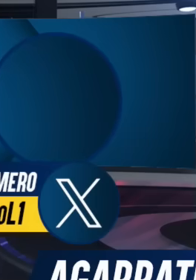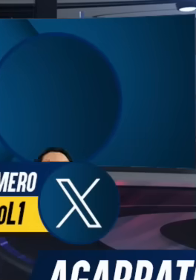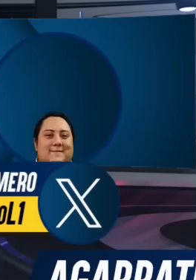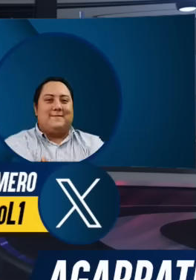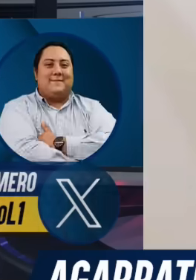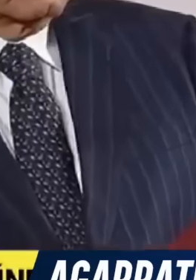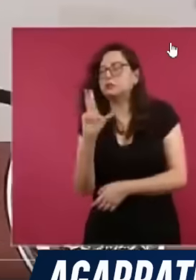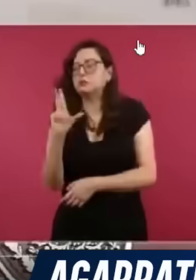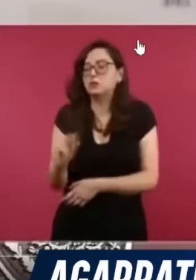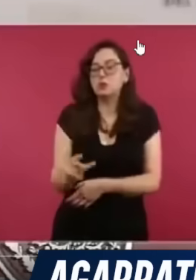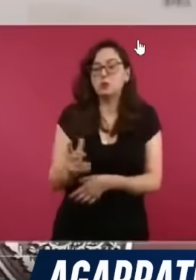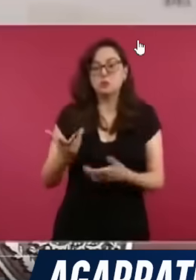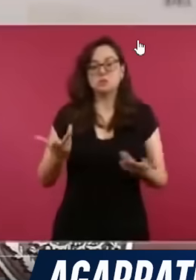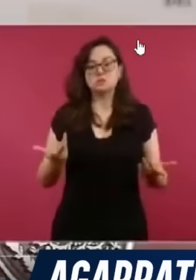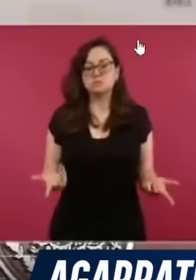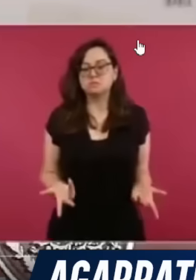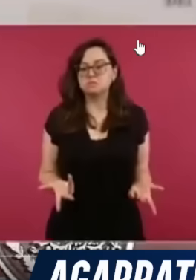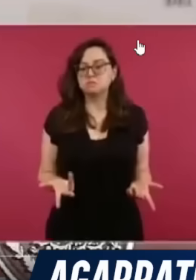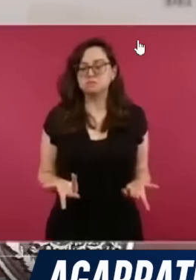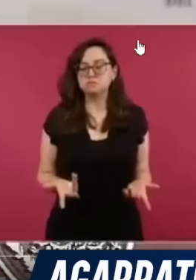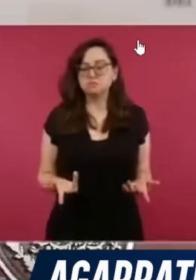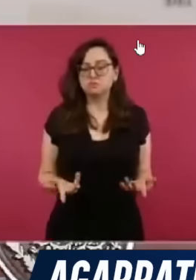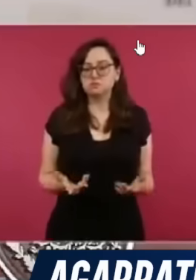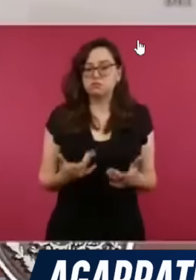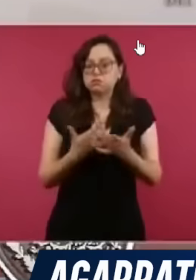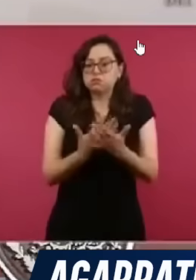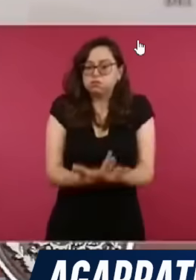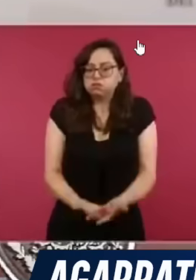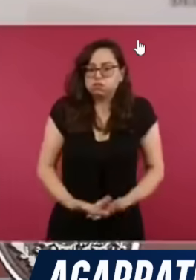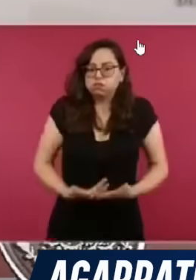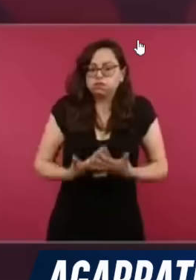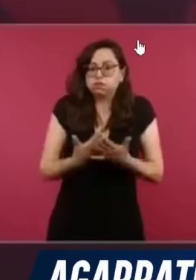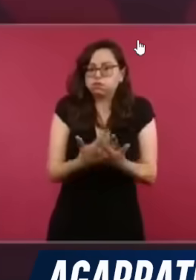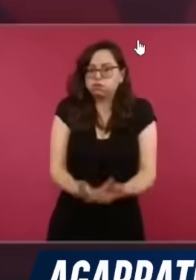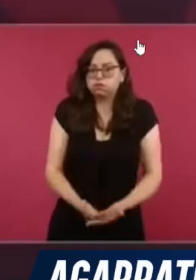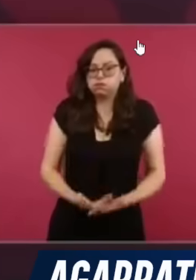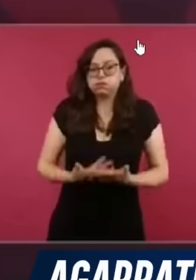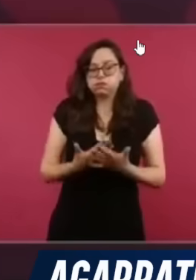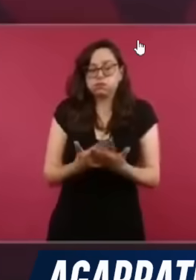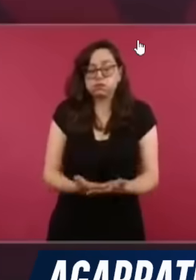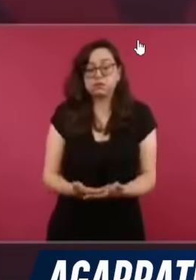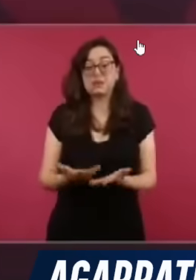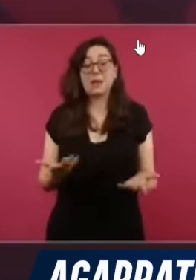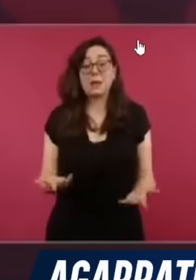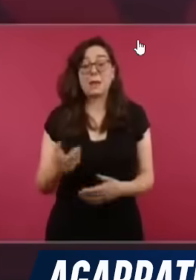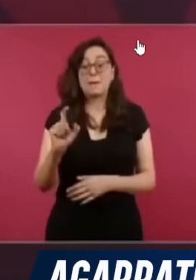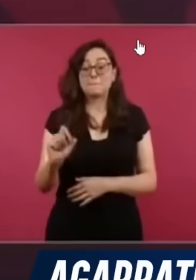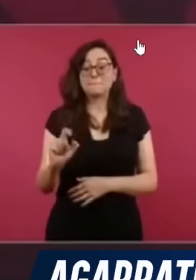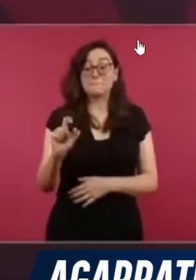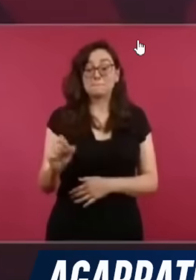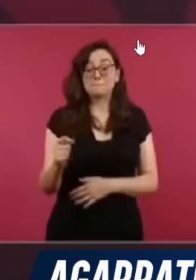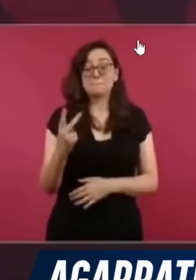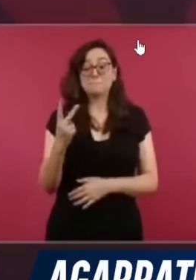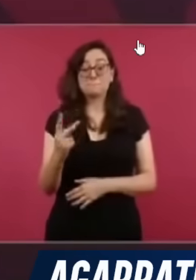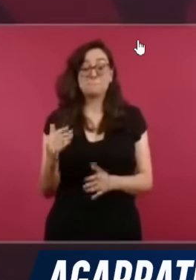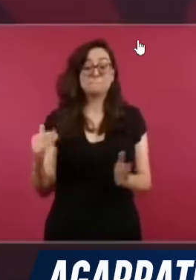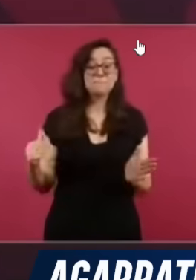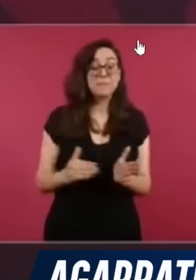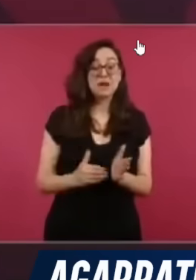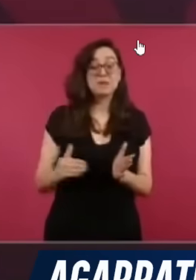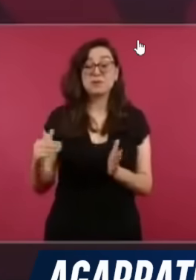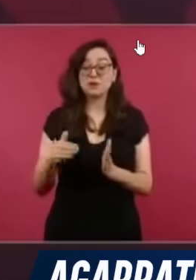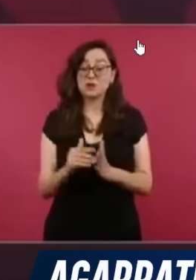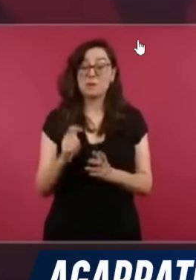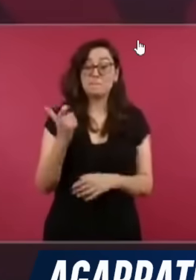Salinas pego o no pago 22000 millones de